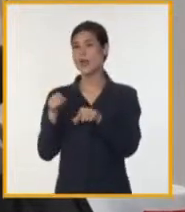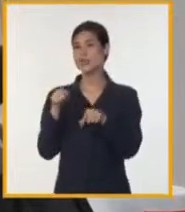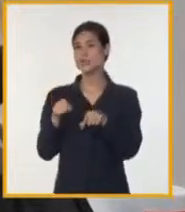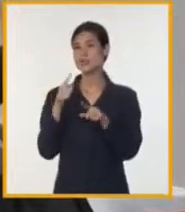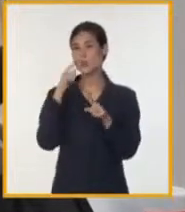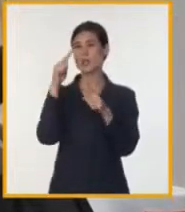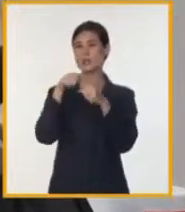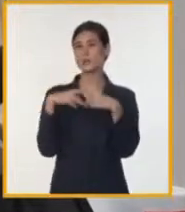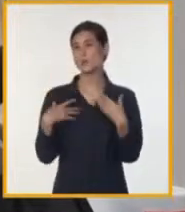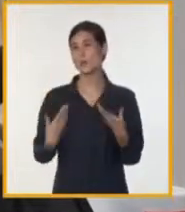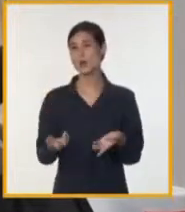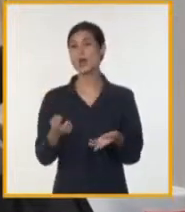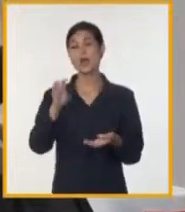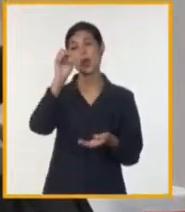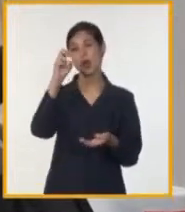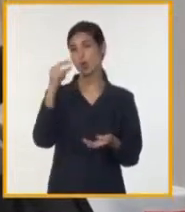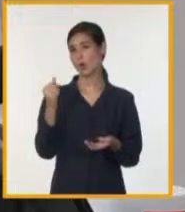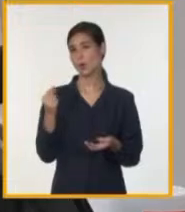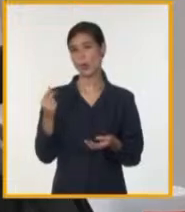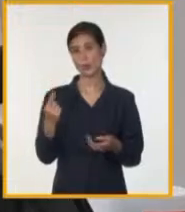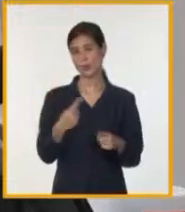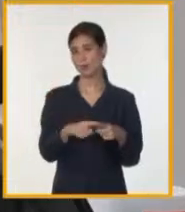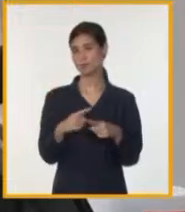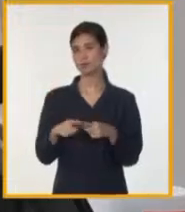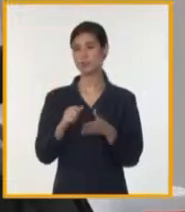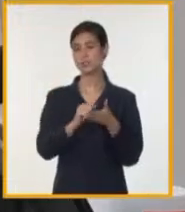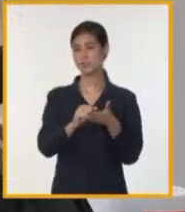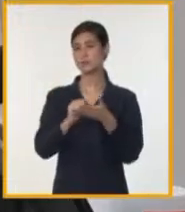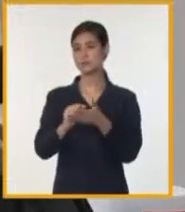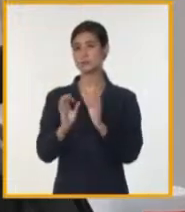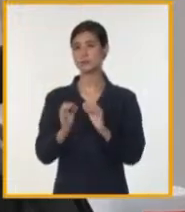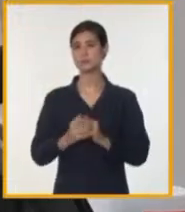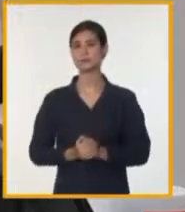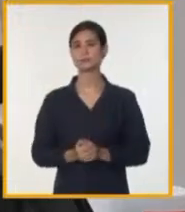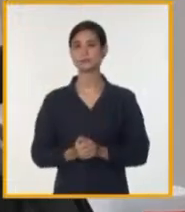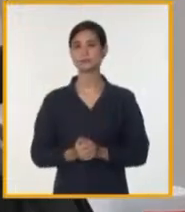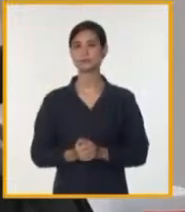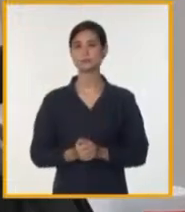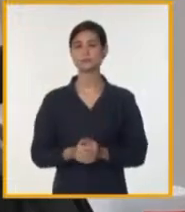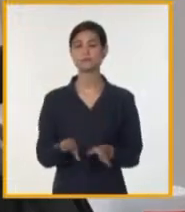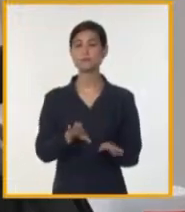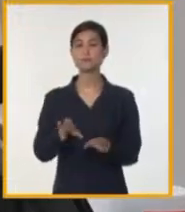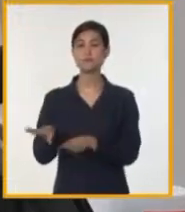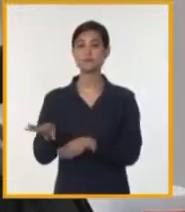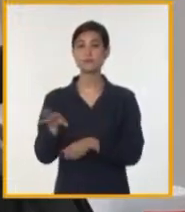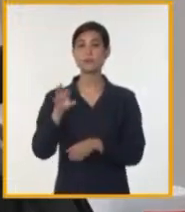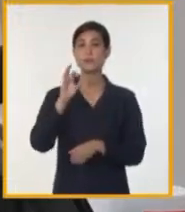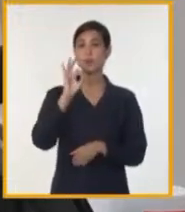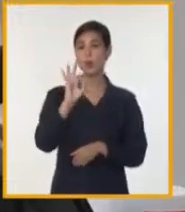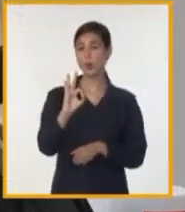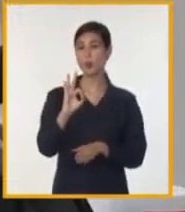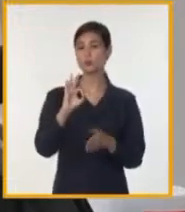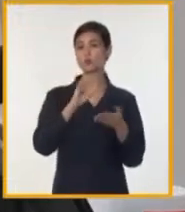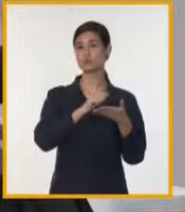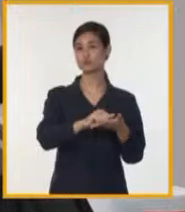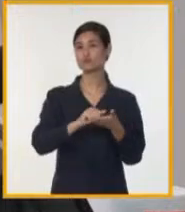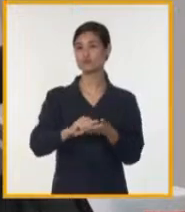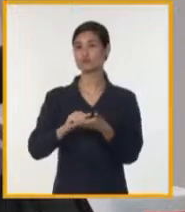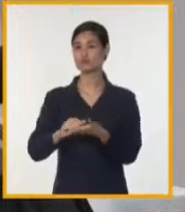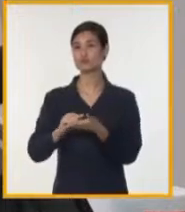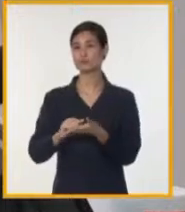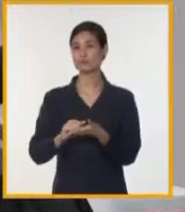Cuba. Hay 8 rutas que prestan servicio especializado de Medibus, tal y como explicó Oscar, y que lo